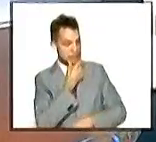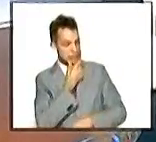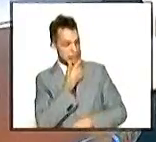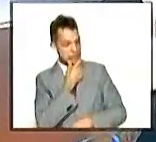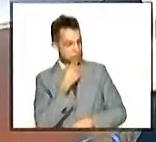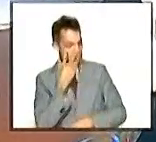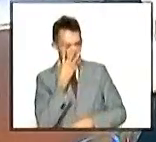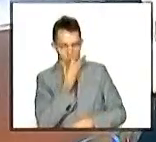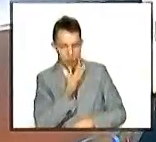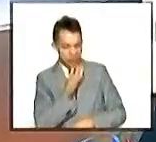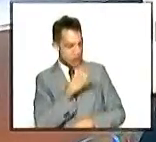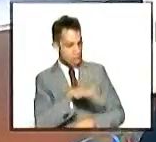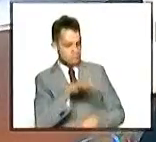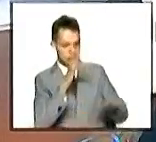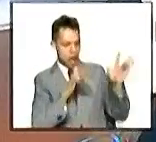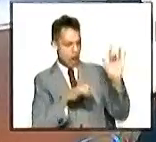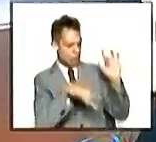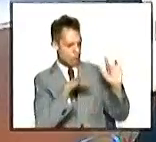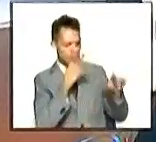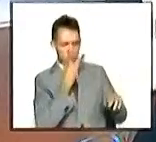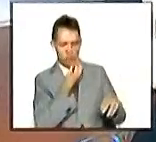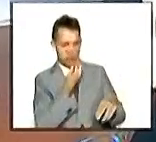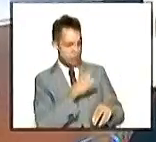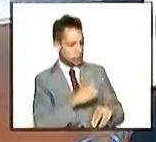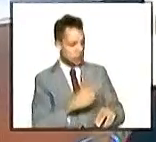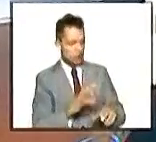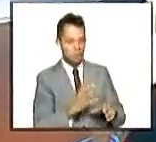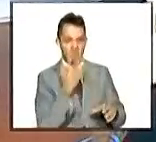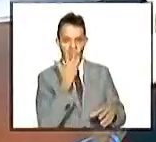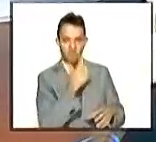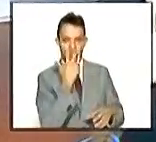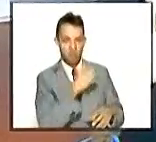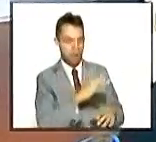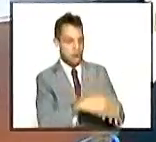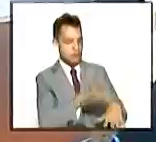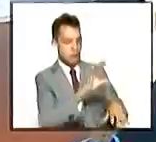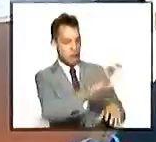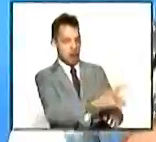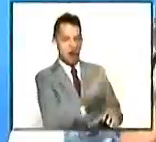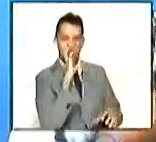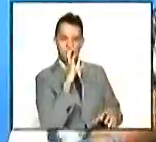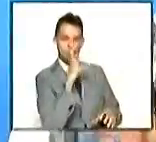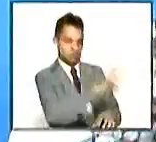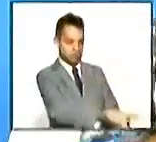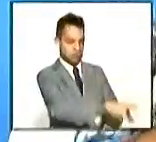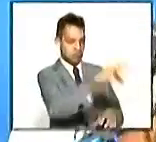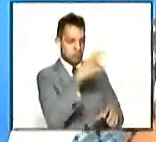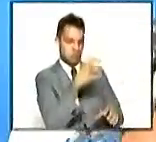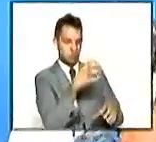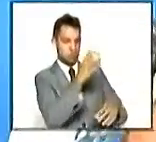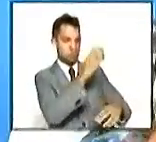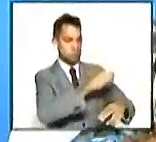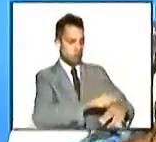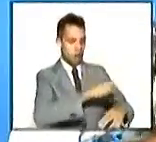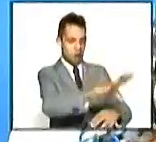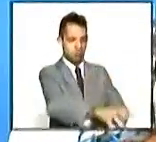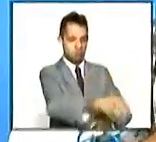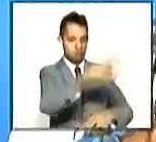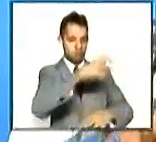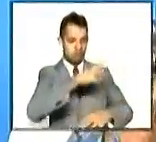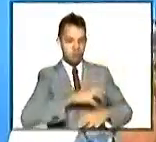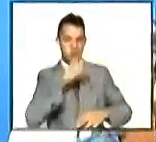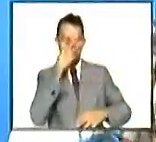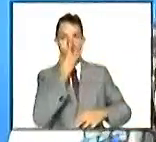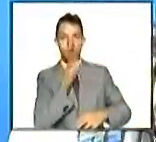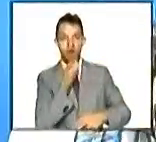falta sino que produzcan luz. Pues unas cosas brillantes, grandes, y las mantienen aceitadas,